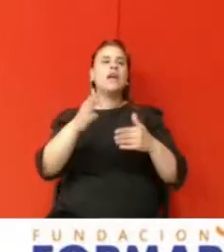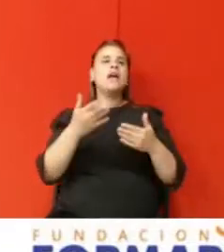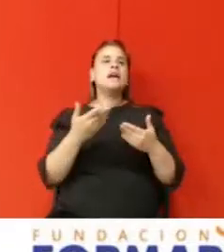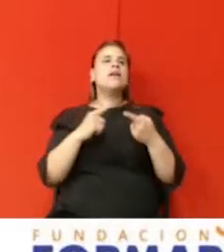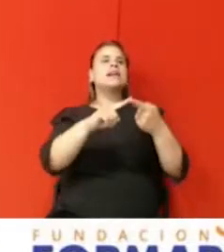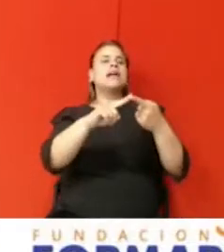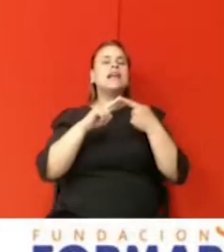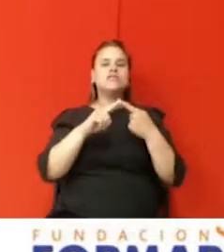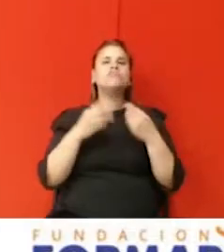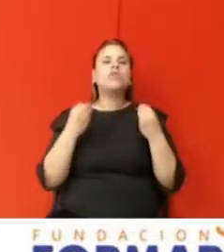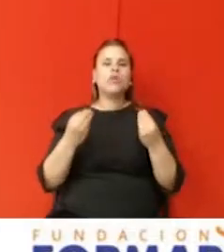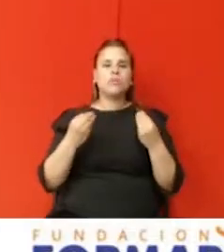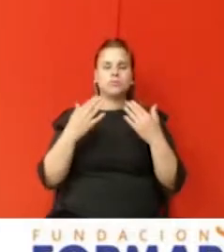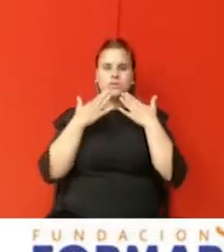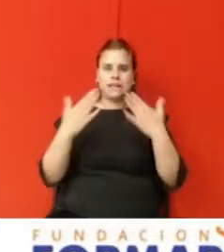pregunta termino. Muchas gracias.